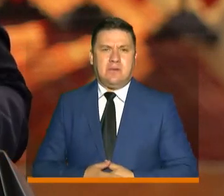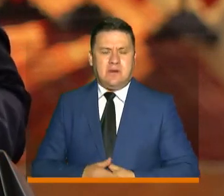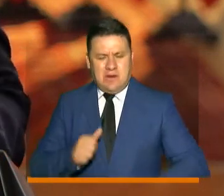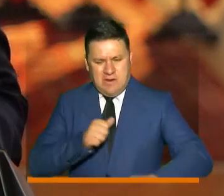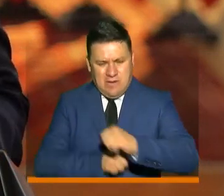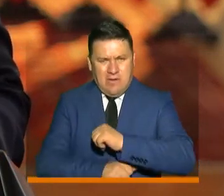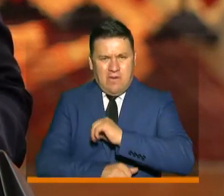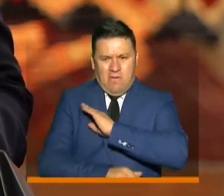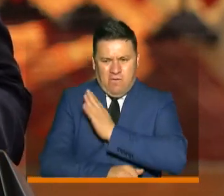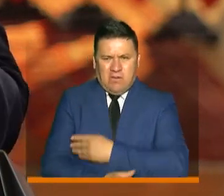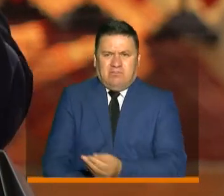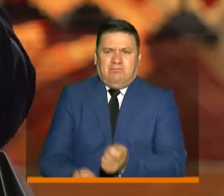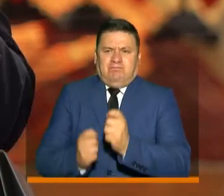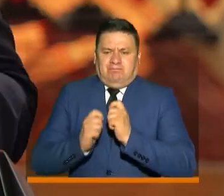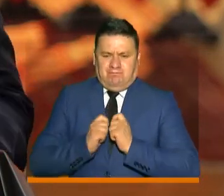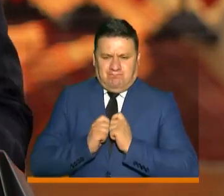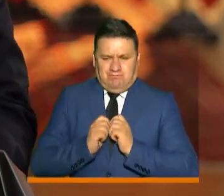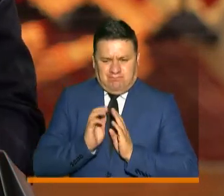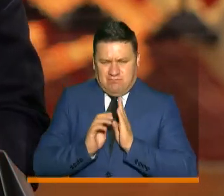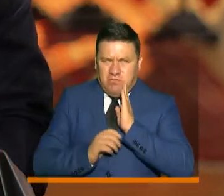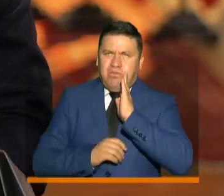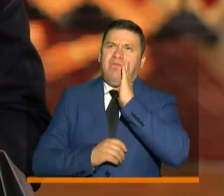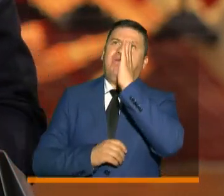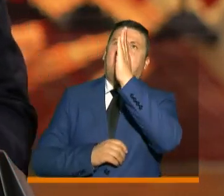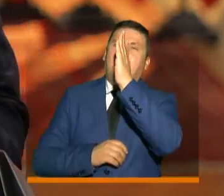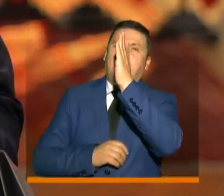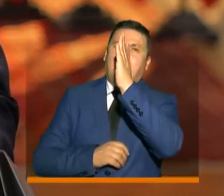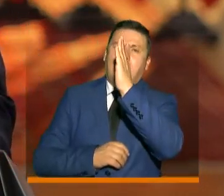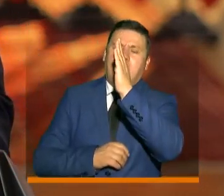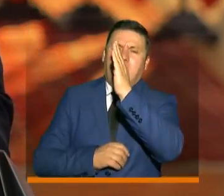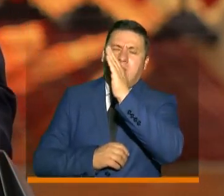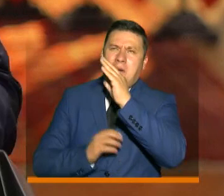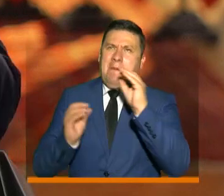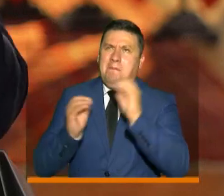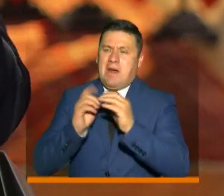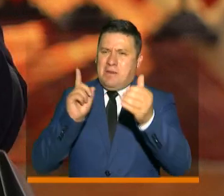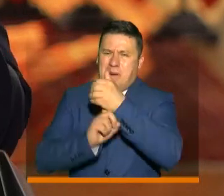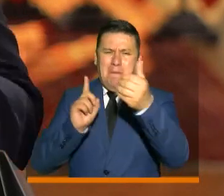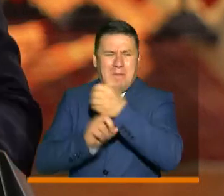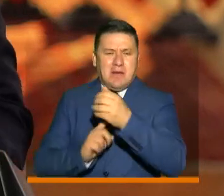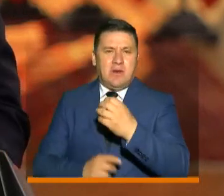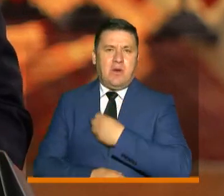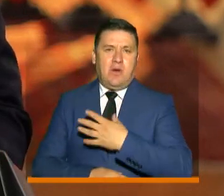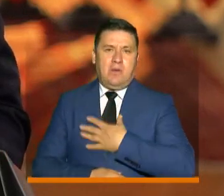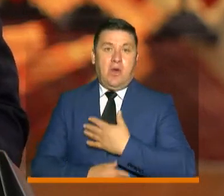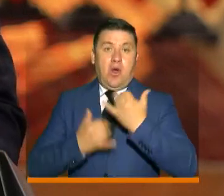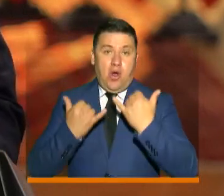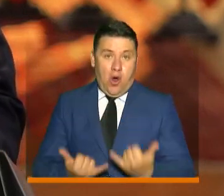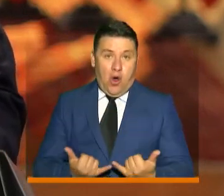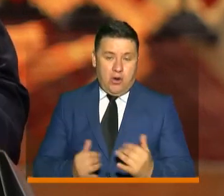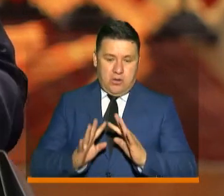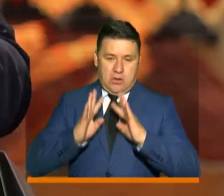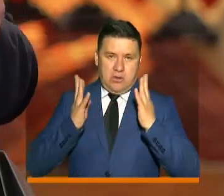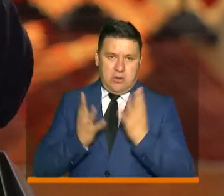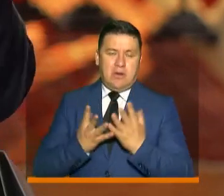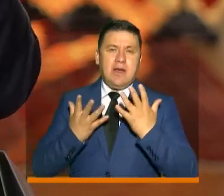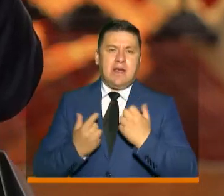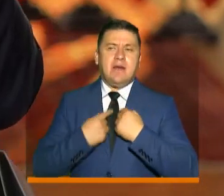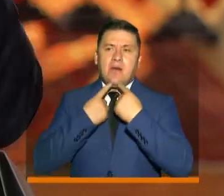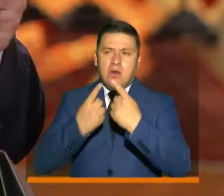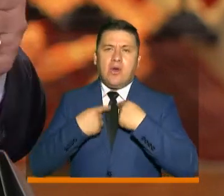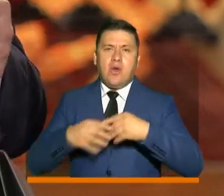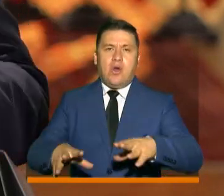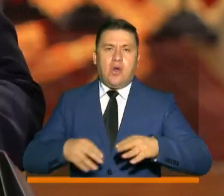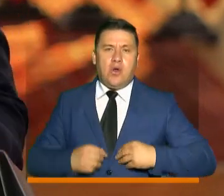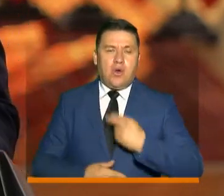repotenciarlos para labrar un porvenir de oportunidades por eso hoy ante el congreso quiero asumir un